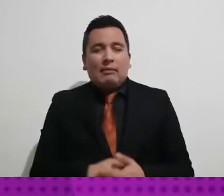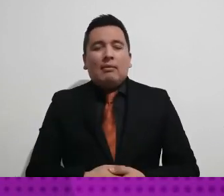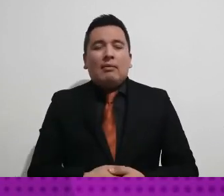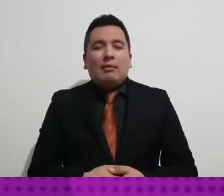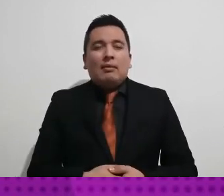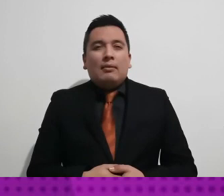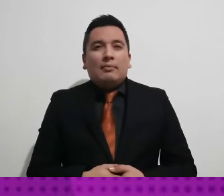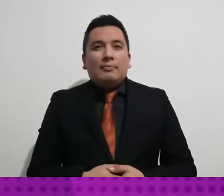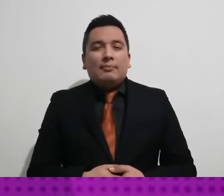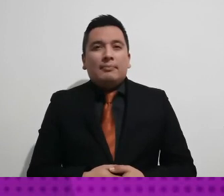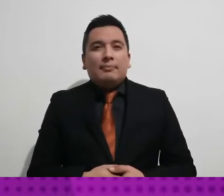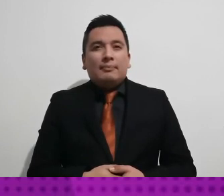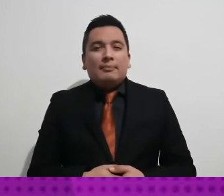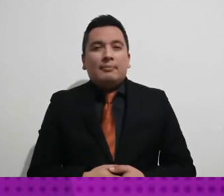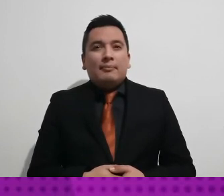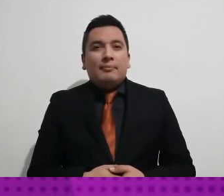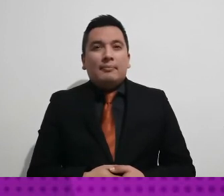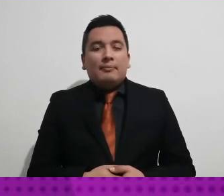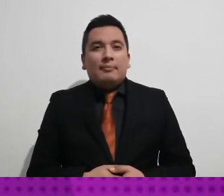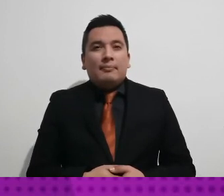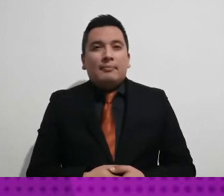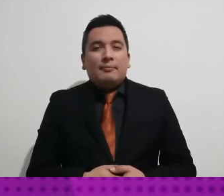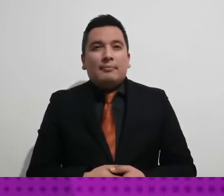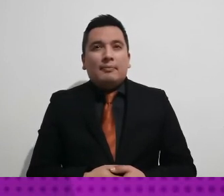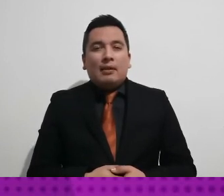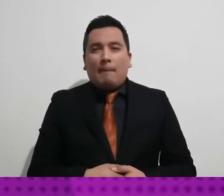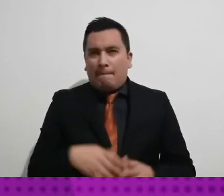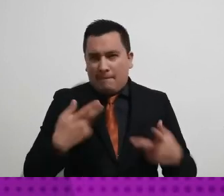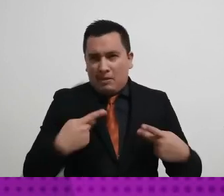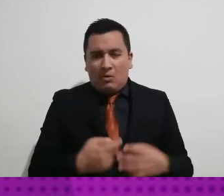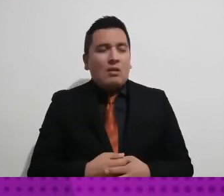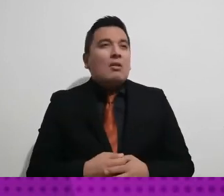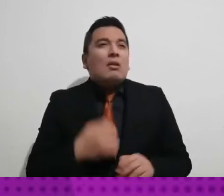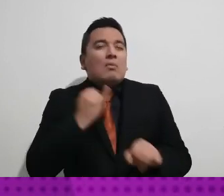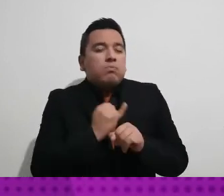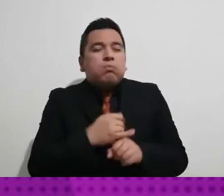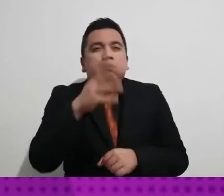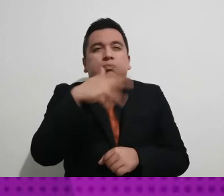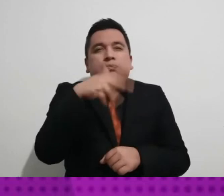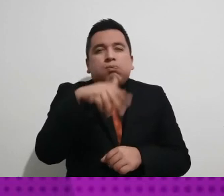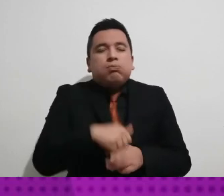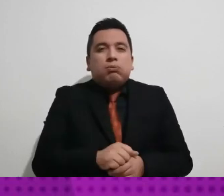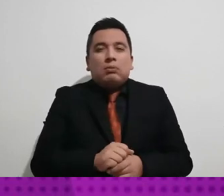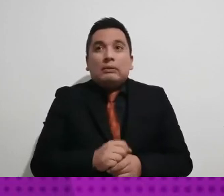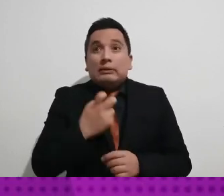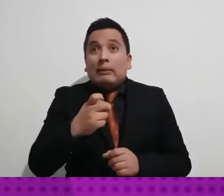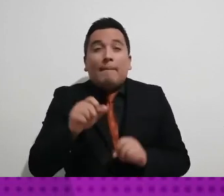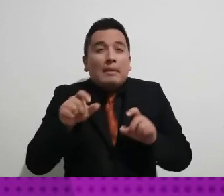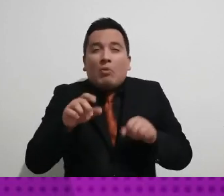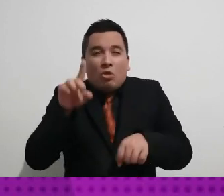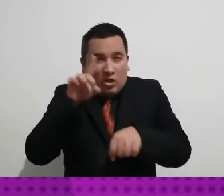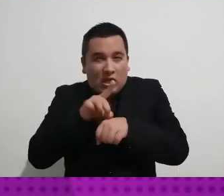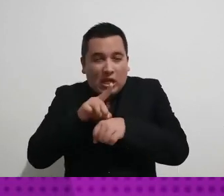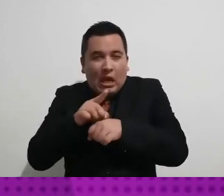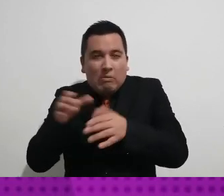interesante, Guillermo, es que la mayor parte de las búsquedas fue el propio día de